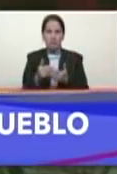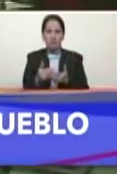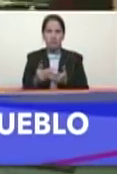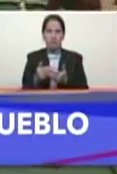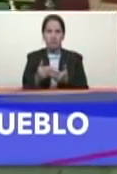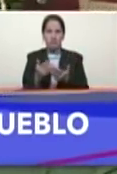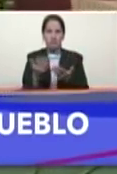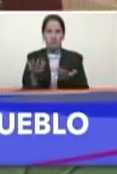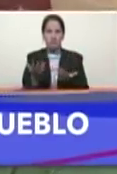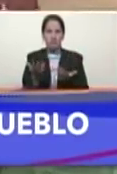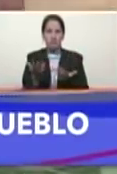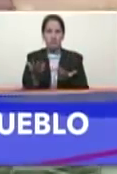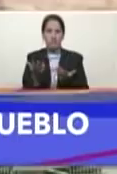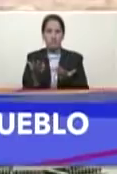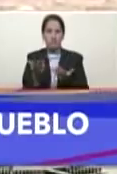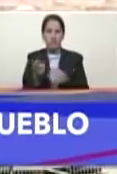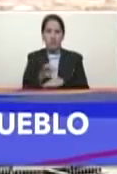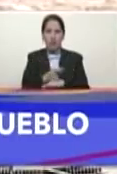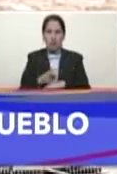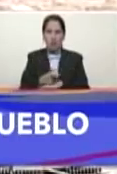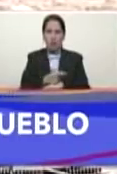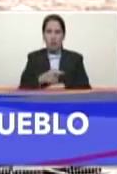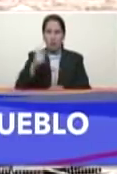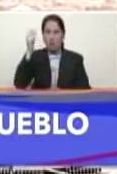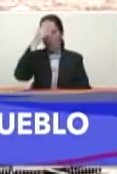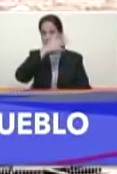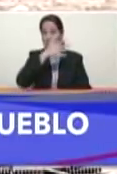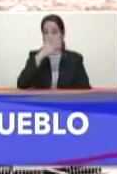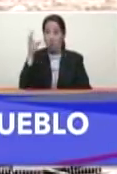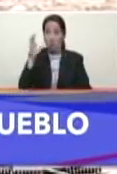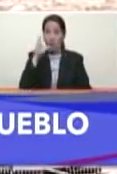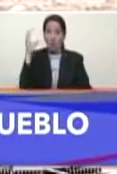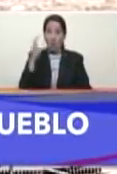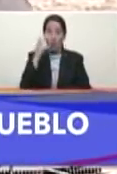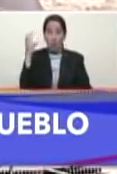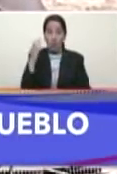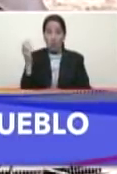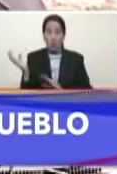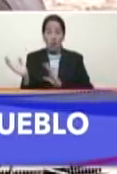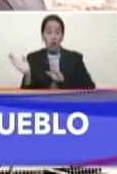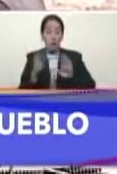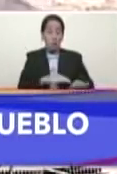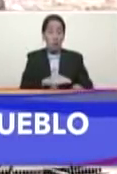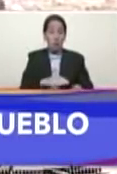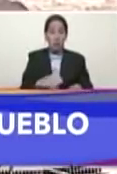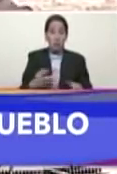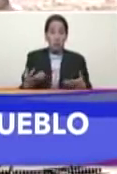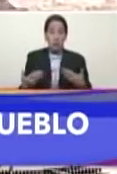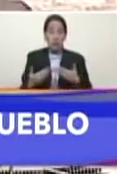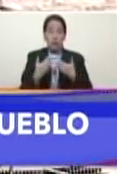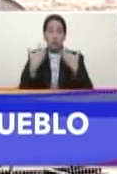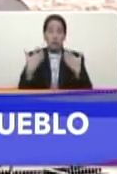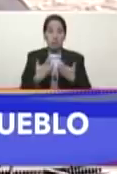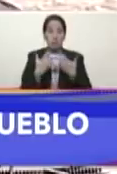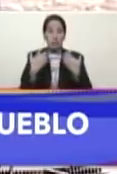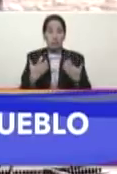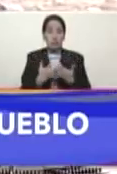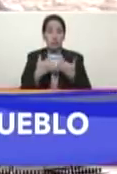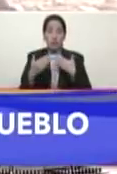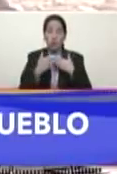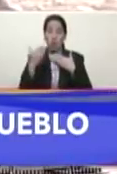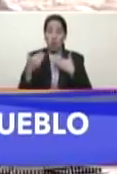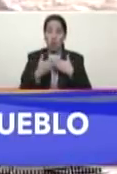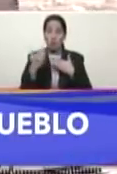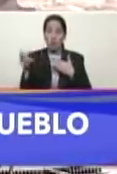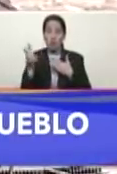Trump, pone al servicio Colombia para una agresión contra su hermana Venezuela. Venezuela es un país de